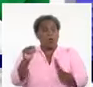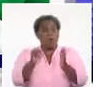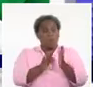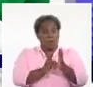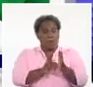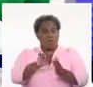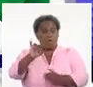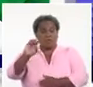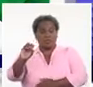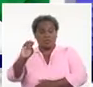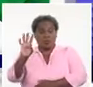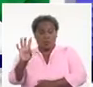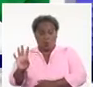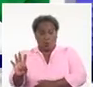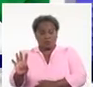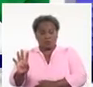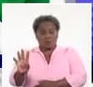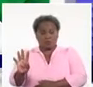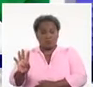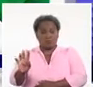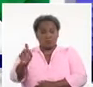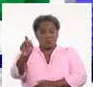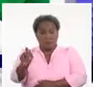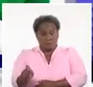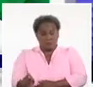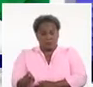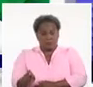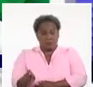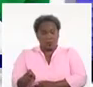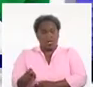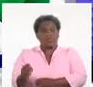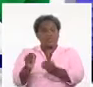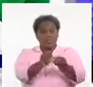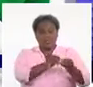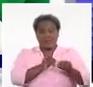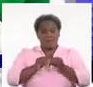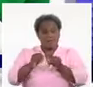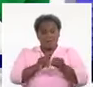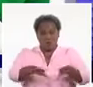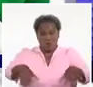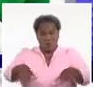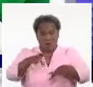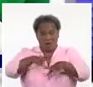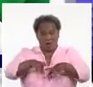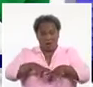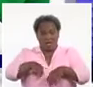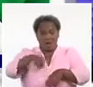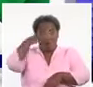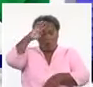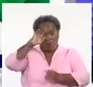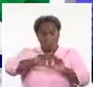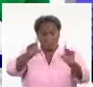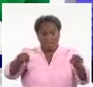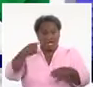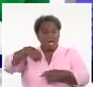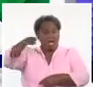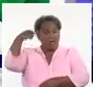2.904 son pacientes consecuencia de la transmisión autóctona, y en el día de ayer se